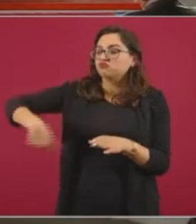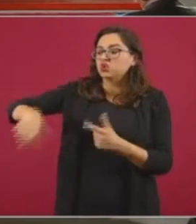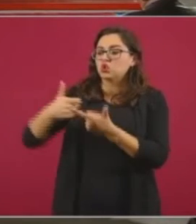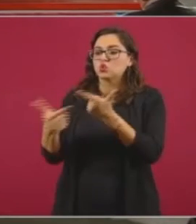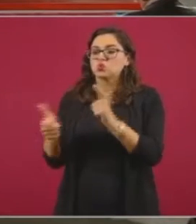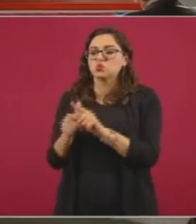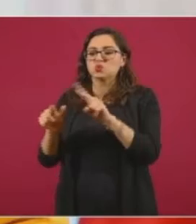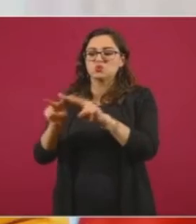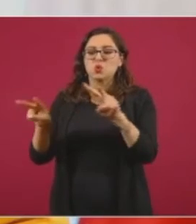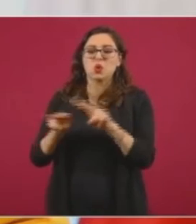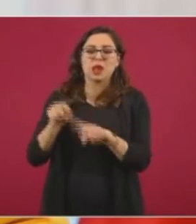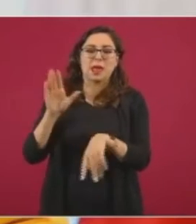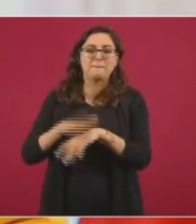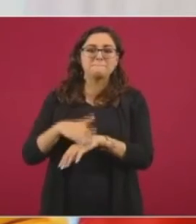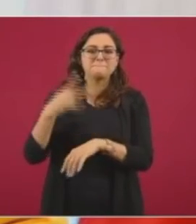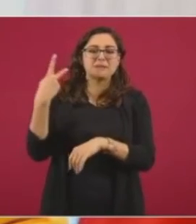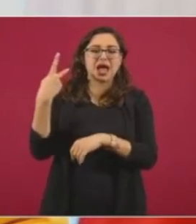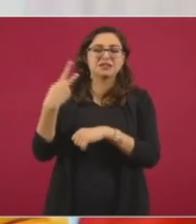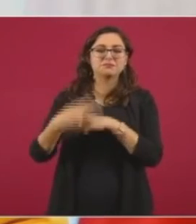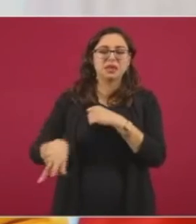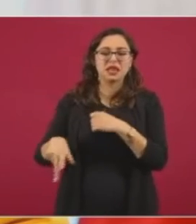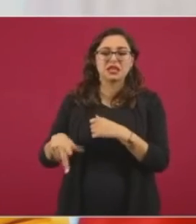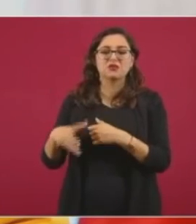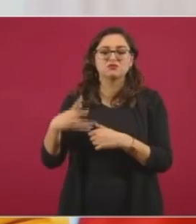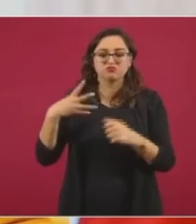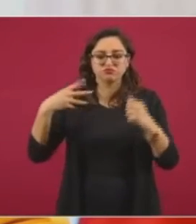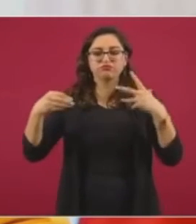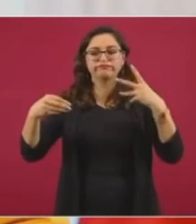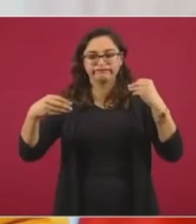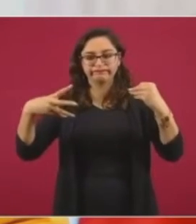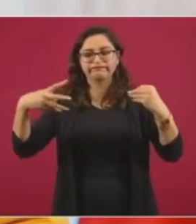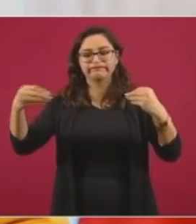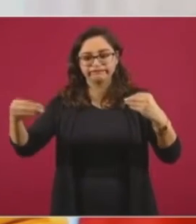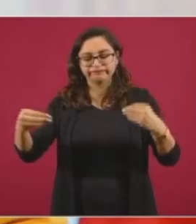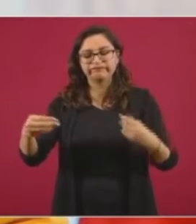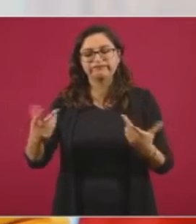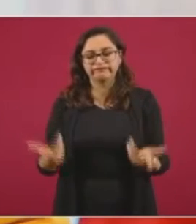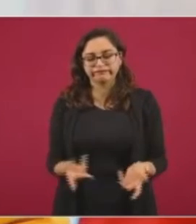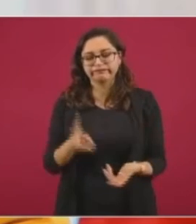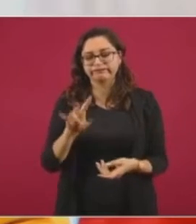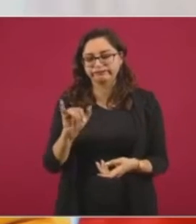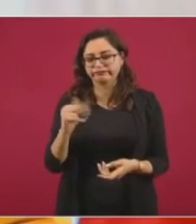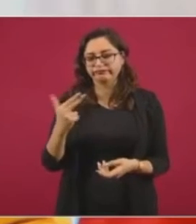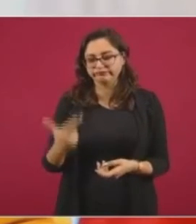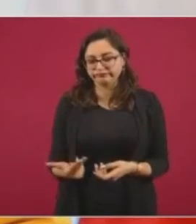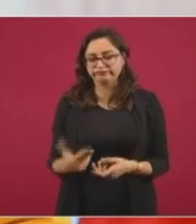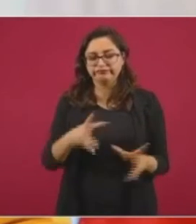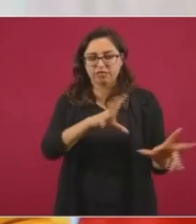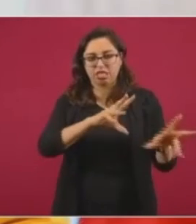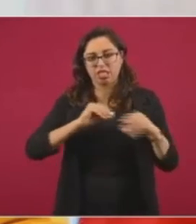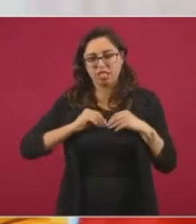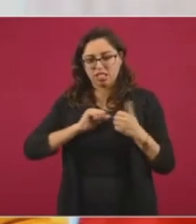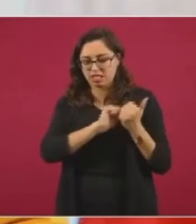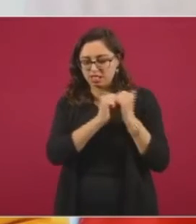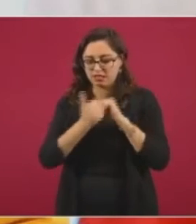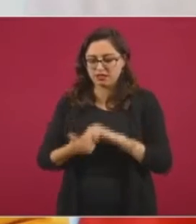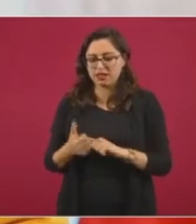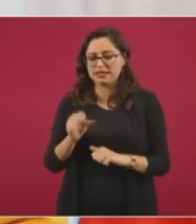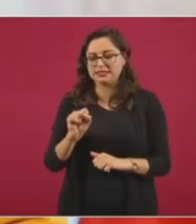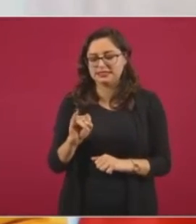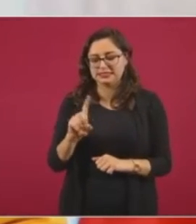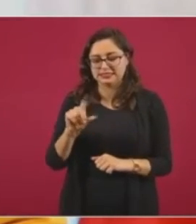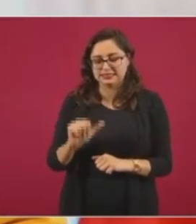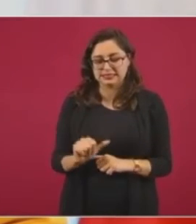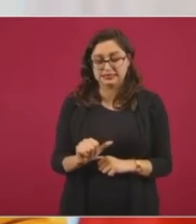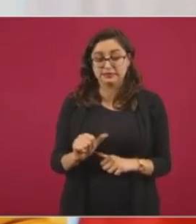vulnerabilidad a mayores riesgos de infección con el VIH y a defunciones relacionadas con el SIDA. No obstante, el